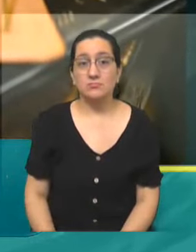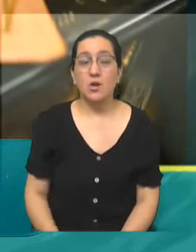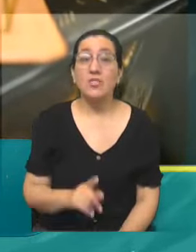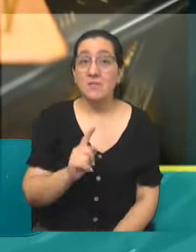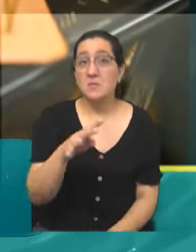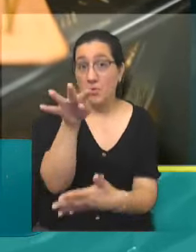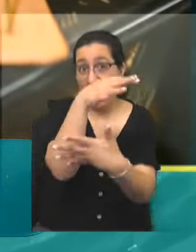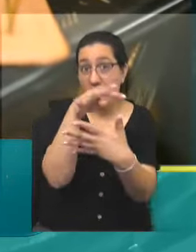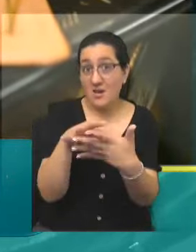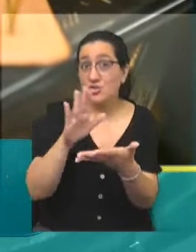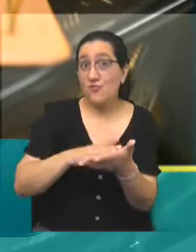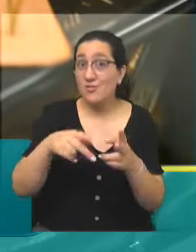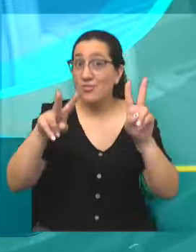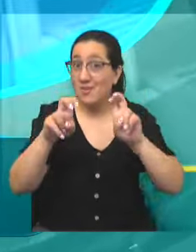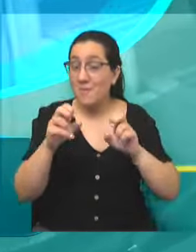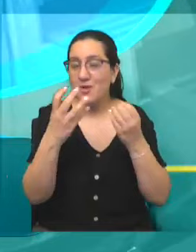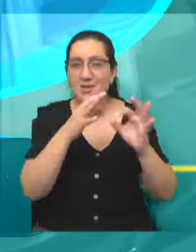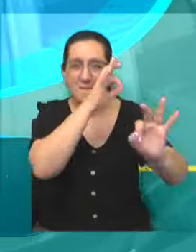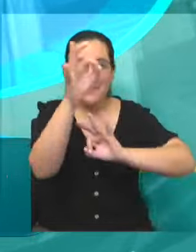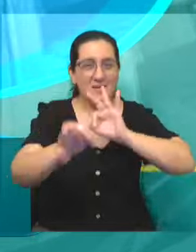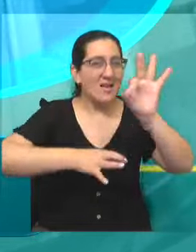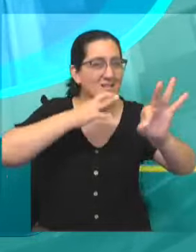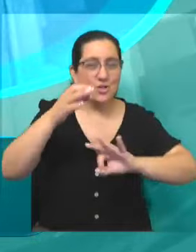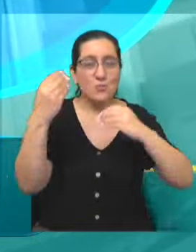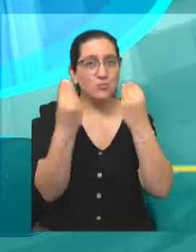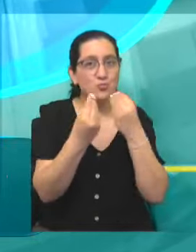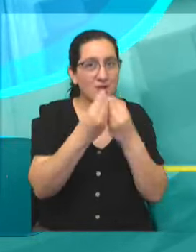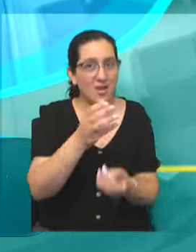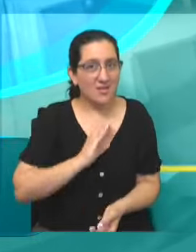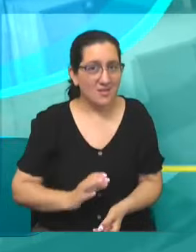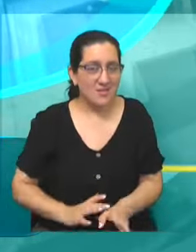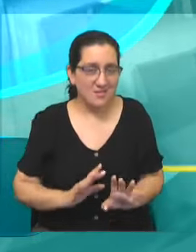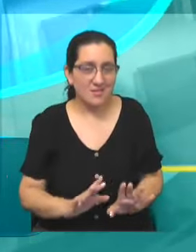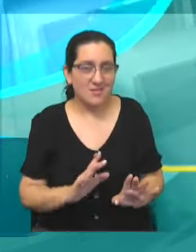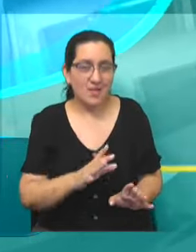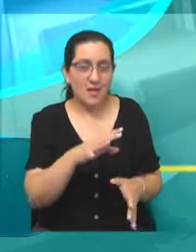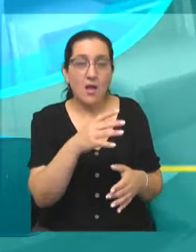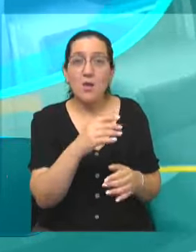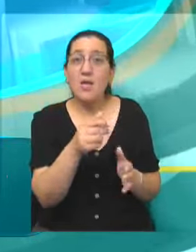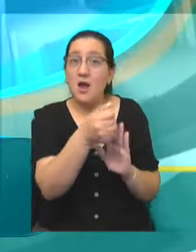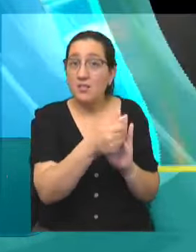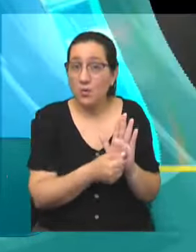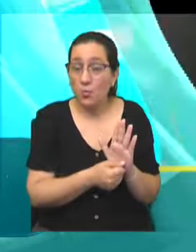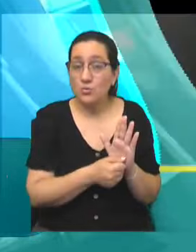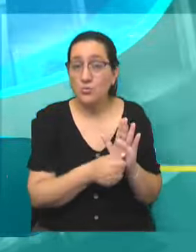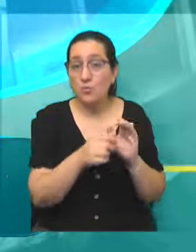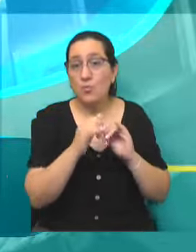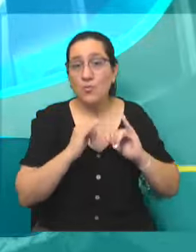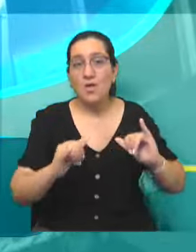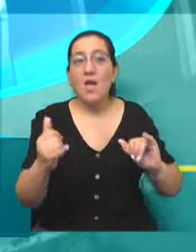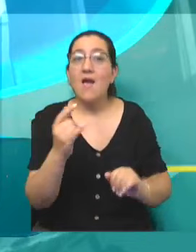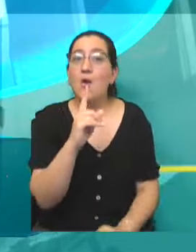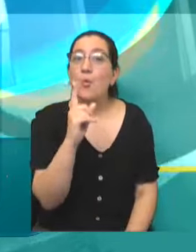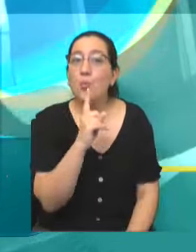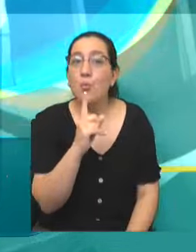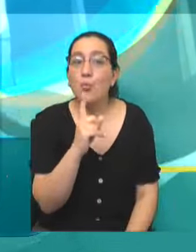leer más sobre estos temas, porque en el blog están varios artículos publicados, así que son bienvenidos. ¿Velas le ponemos al altar?